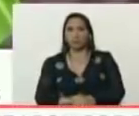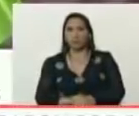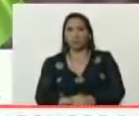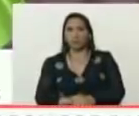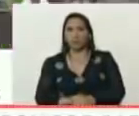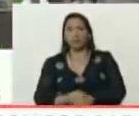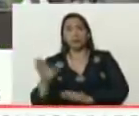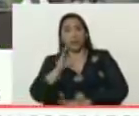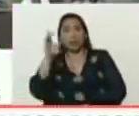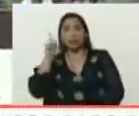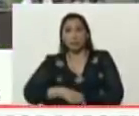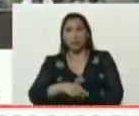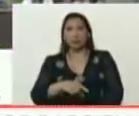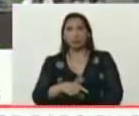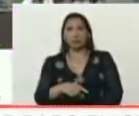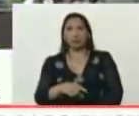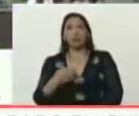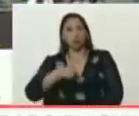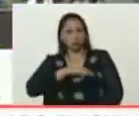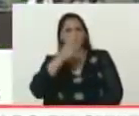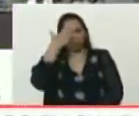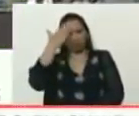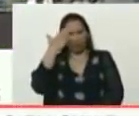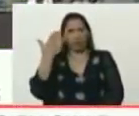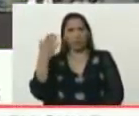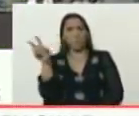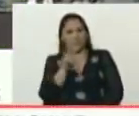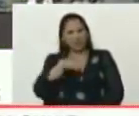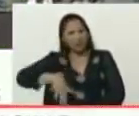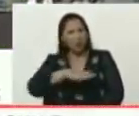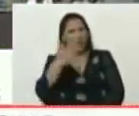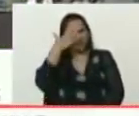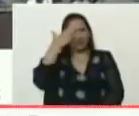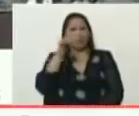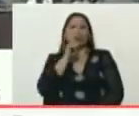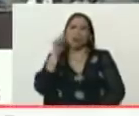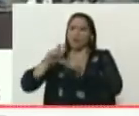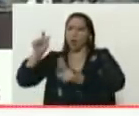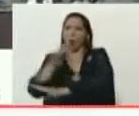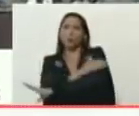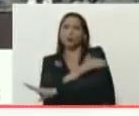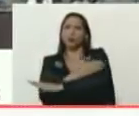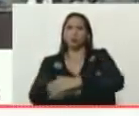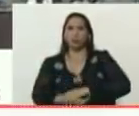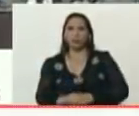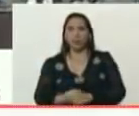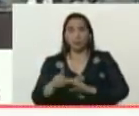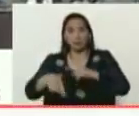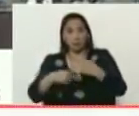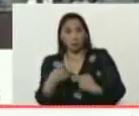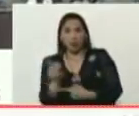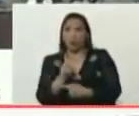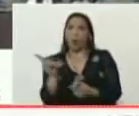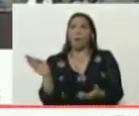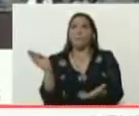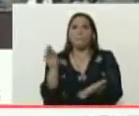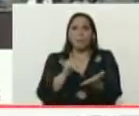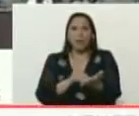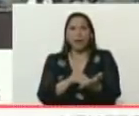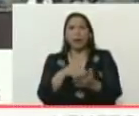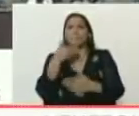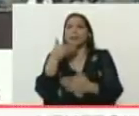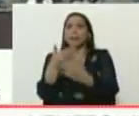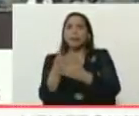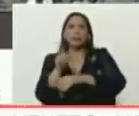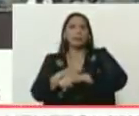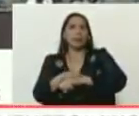En Caracas nosotros sabemos quiénes son. En Venezuela sabemos quiénes son. Después no vengan a pedir tiempo. Después no